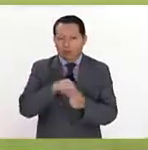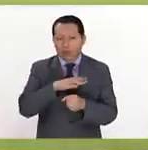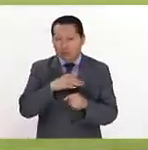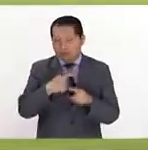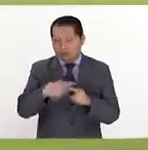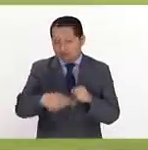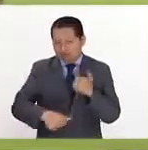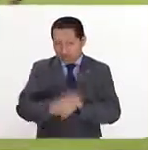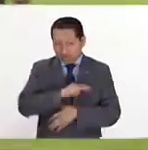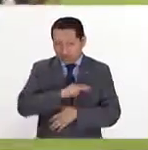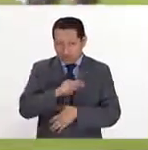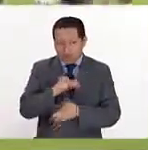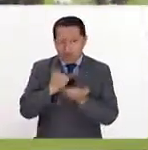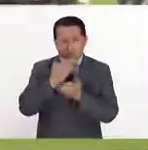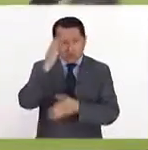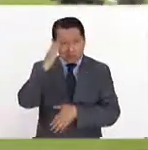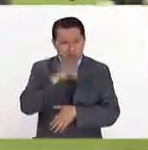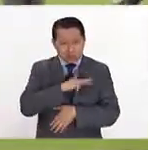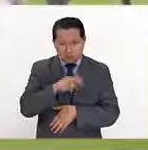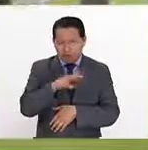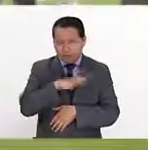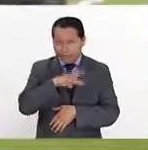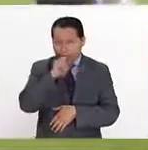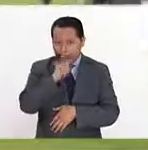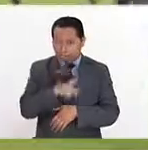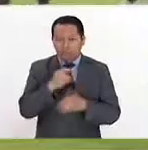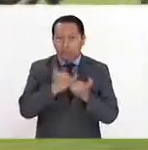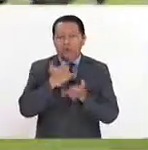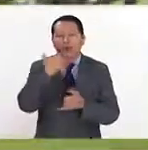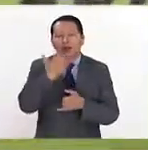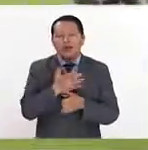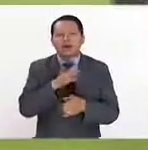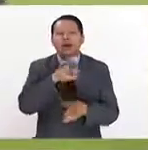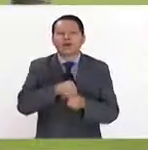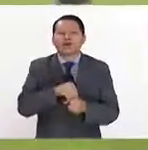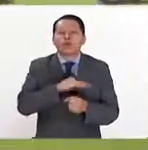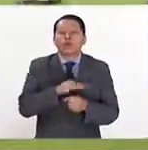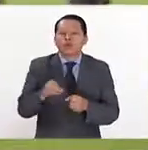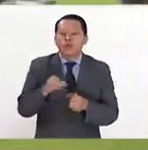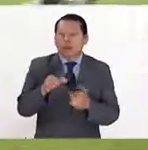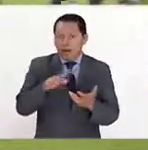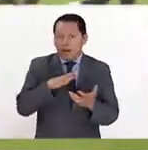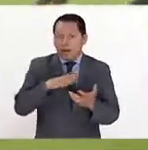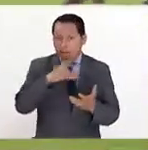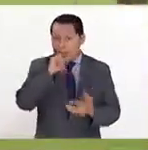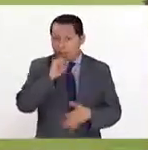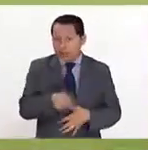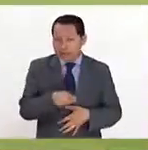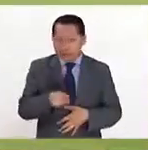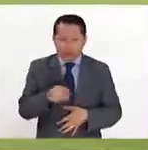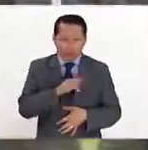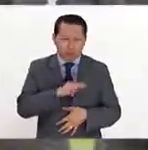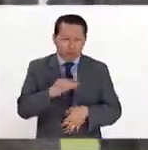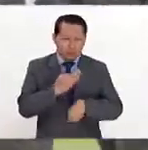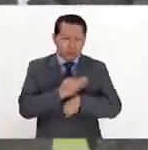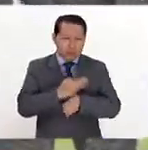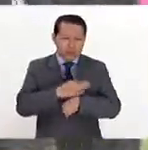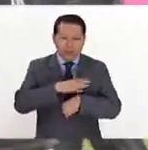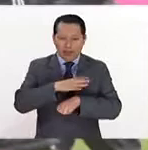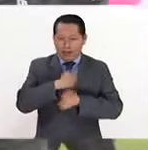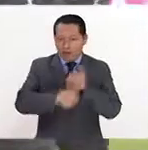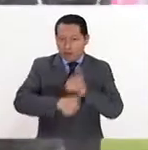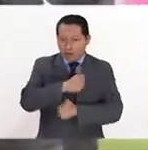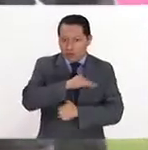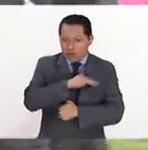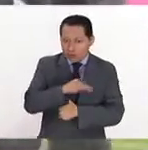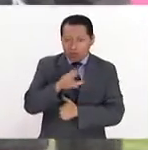competencias. Además, son super líderes de la Bundesliga y sin duda buscarán terminar la serie en casa. En cuanto a Besiktas, que debuta en esa instancia de la competencia,